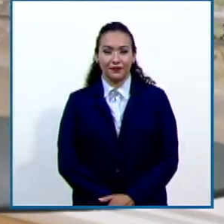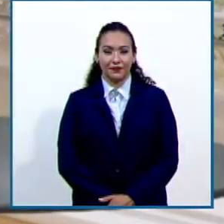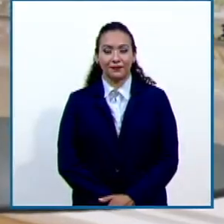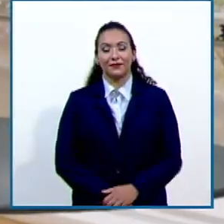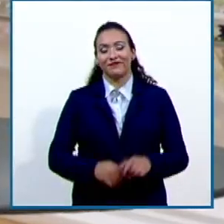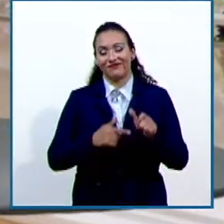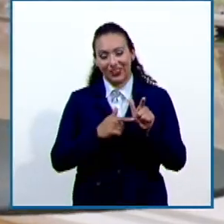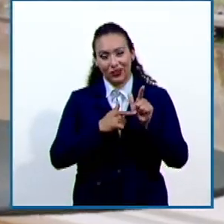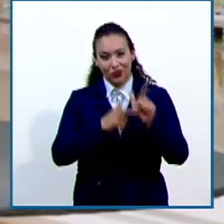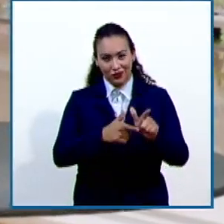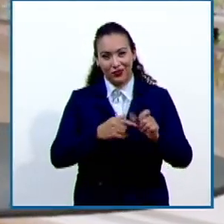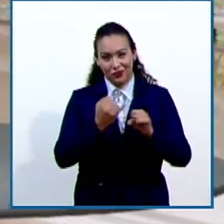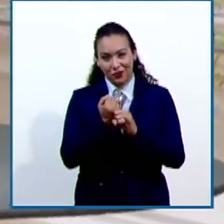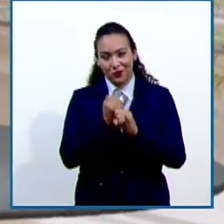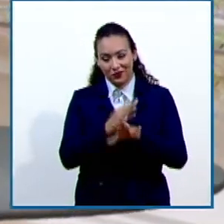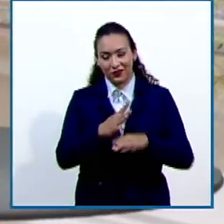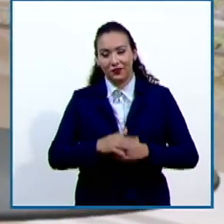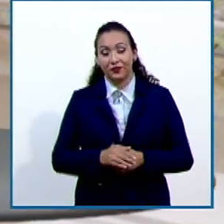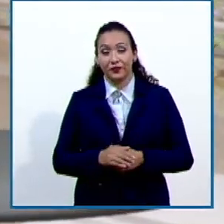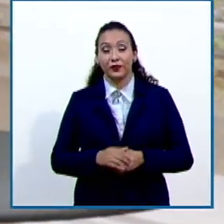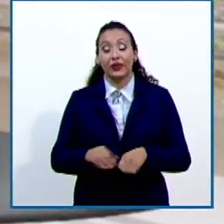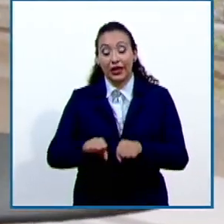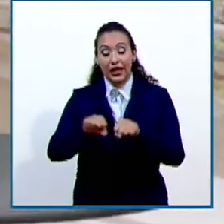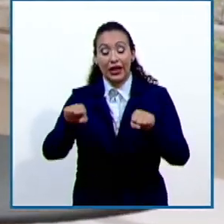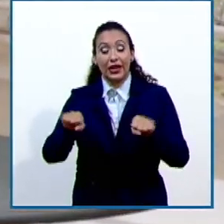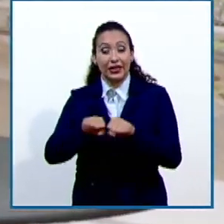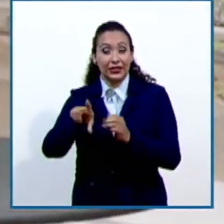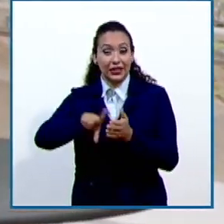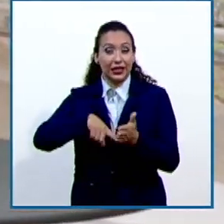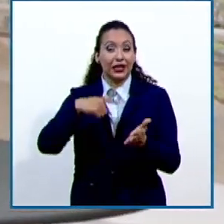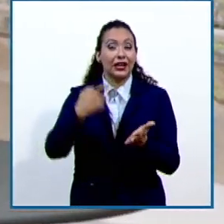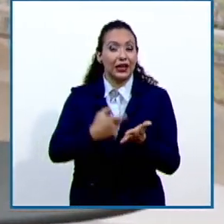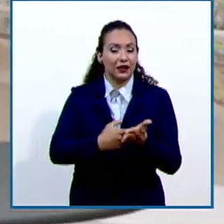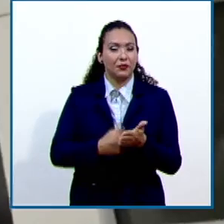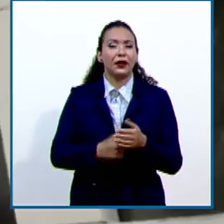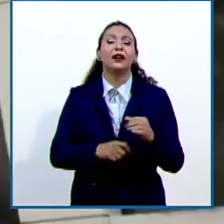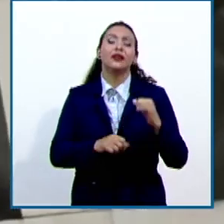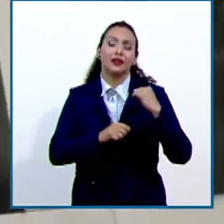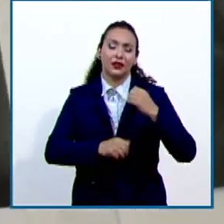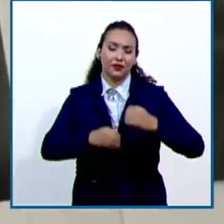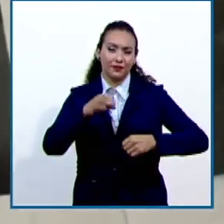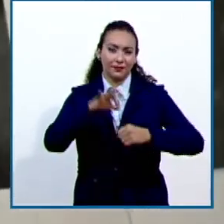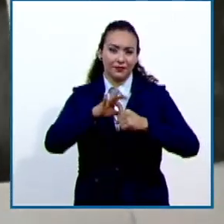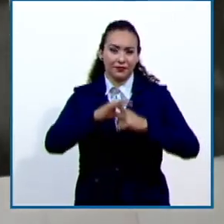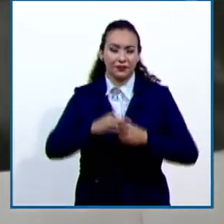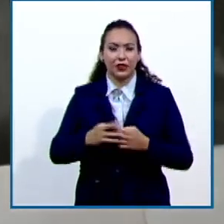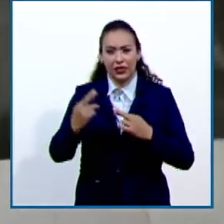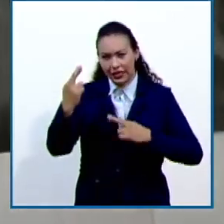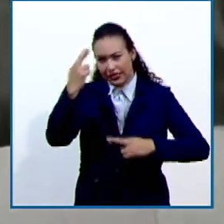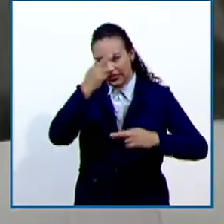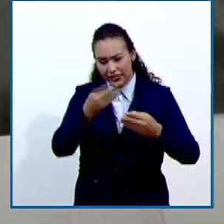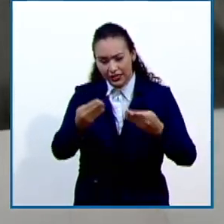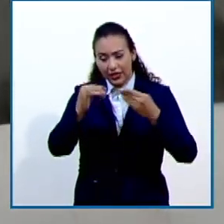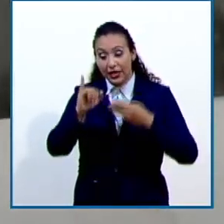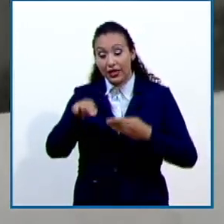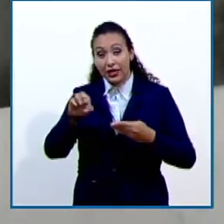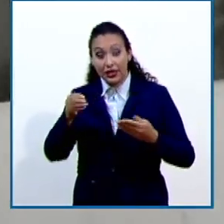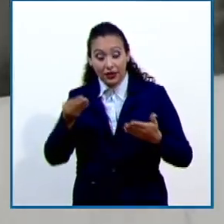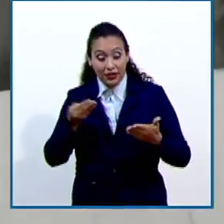Y continuando con la información, la Sala Regional Jalapa del Tribunal Electoral revocó la negativa que dio el INE